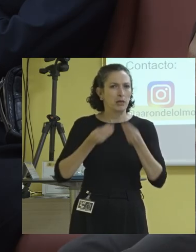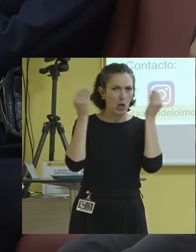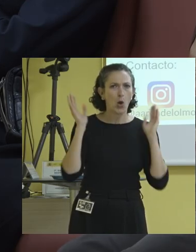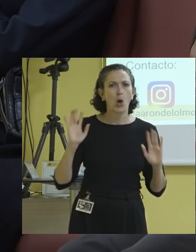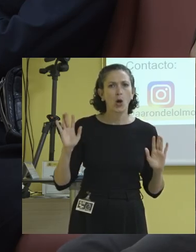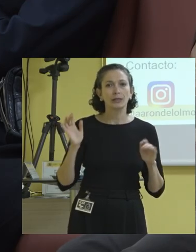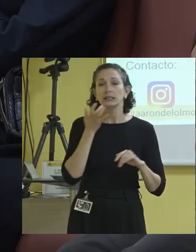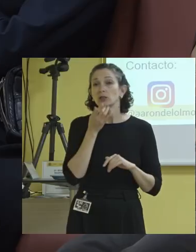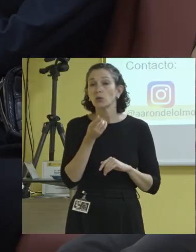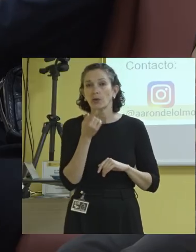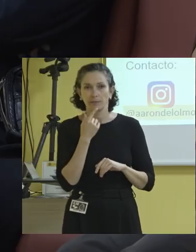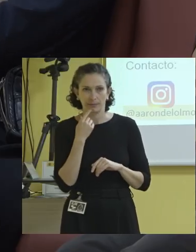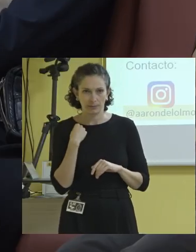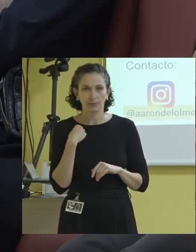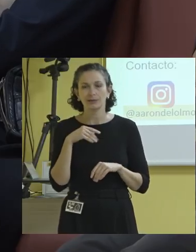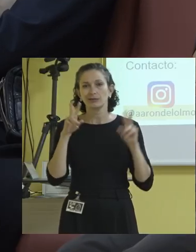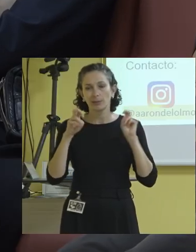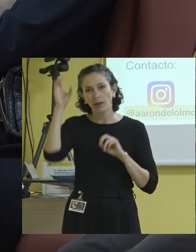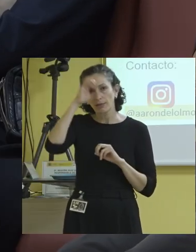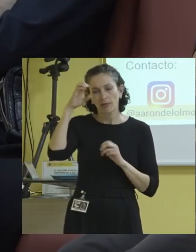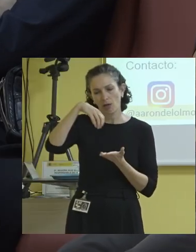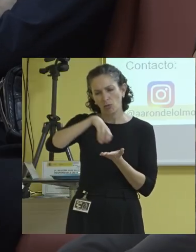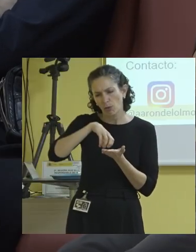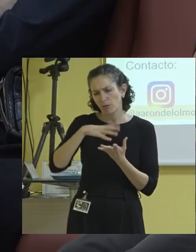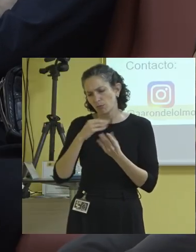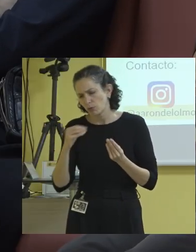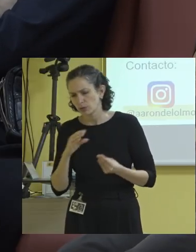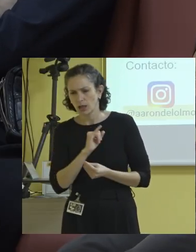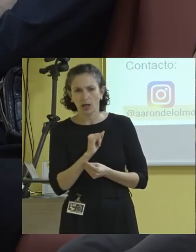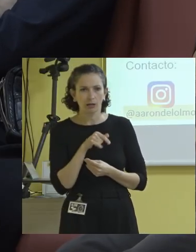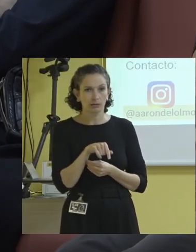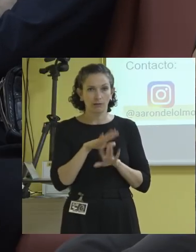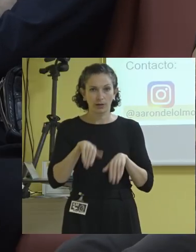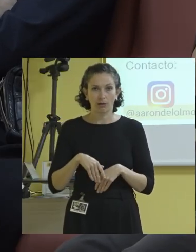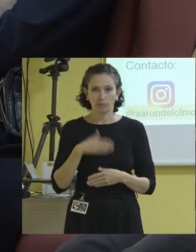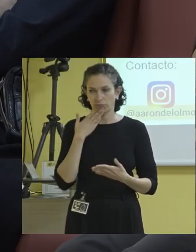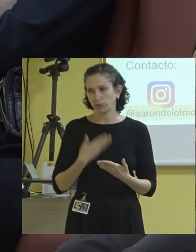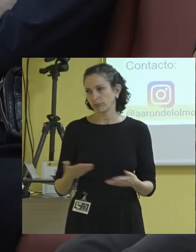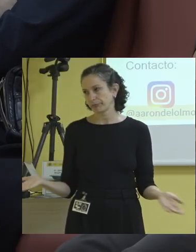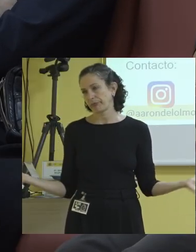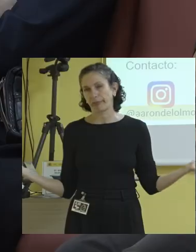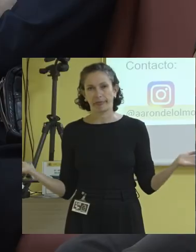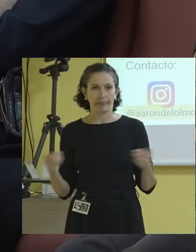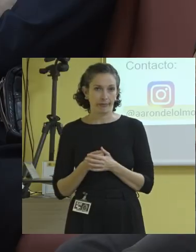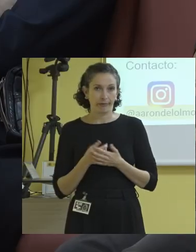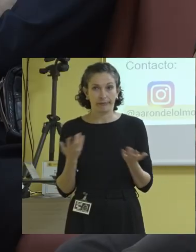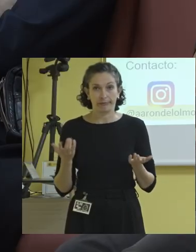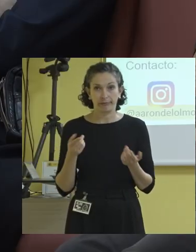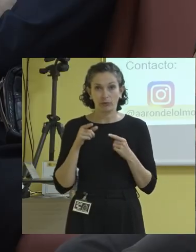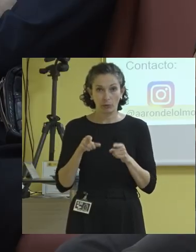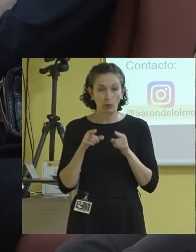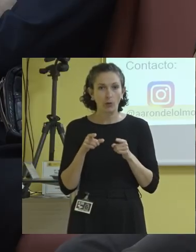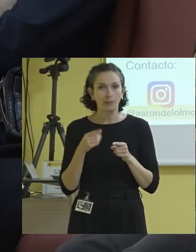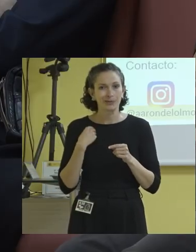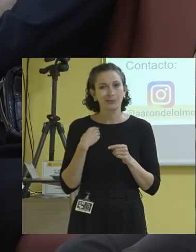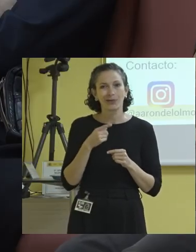como lo que has dicho de la ciencia, que está lleno de dudas, que es un bodrio, eso es aburrido. Piensa ahí, tú al final no estás dando